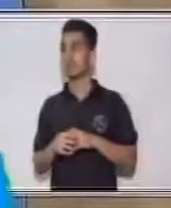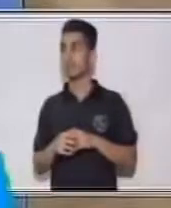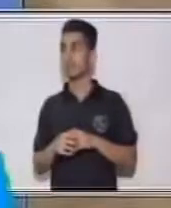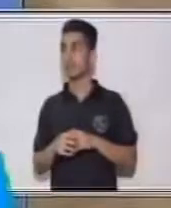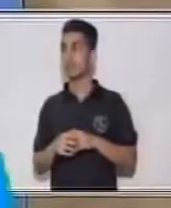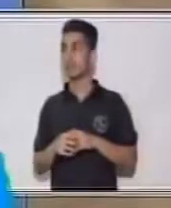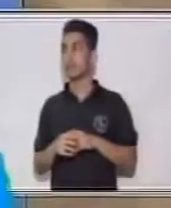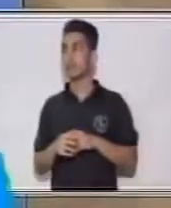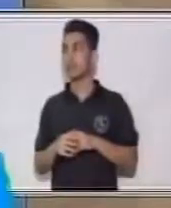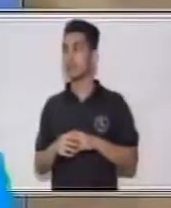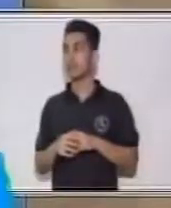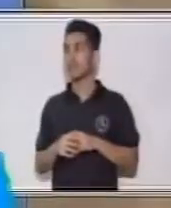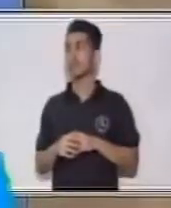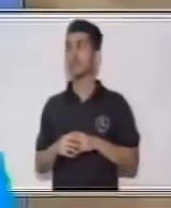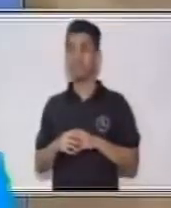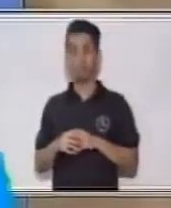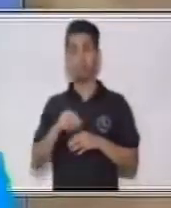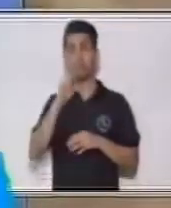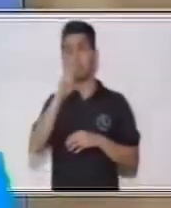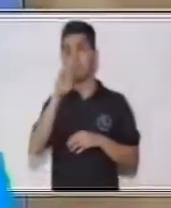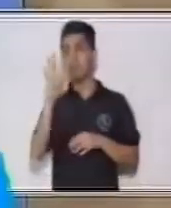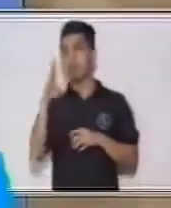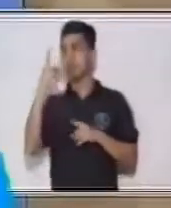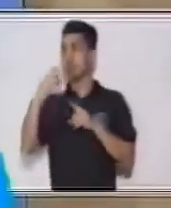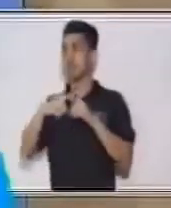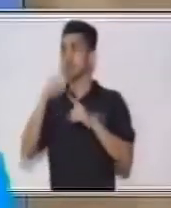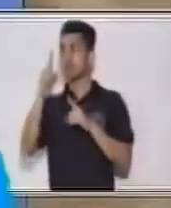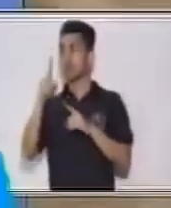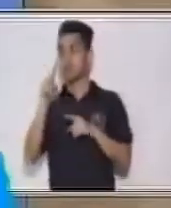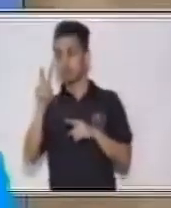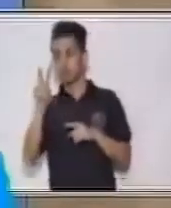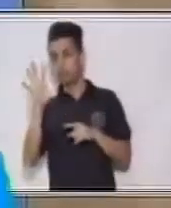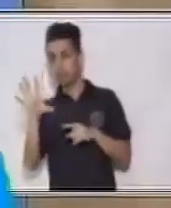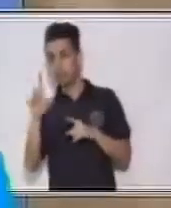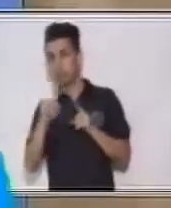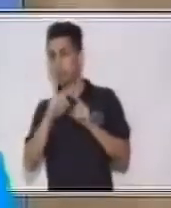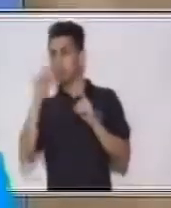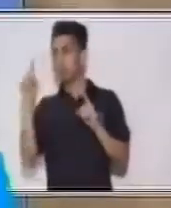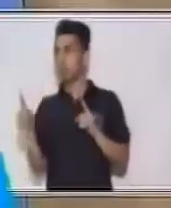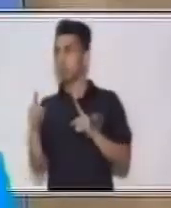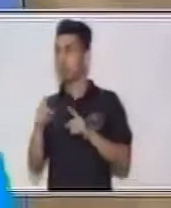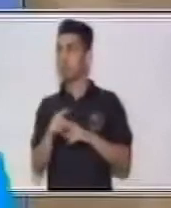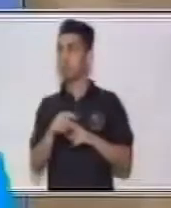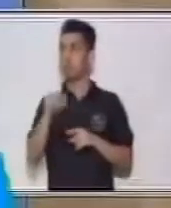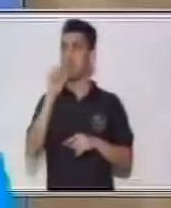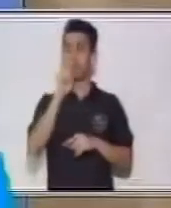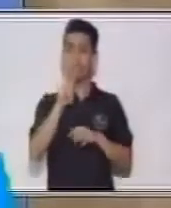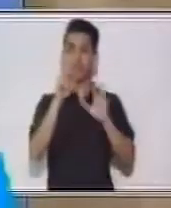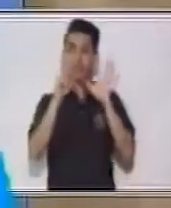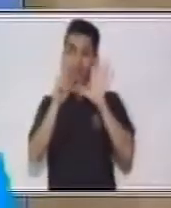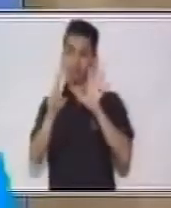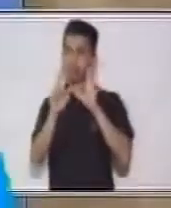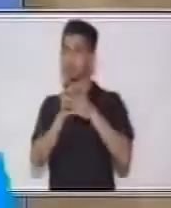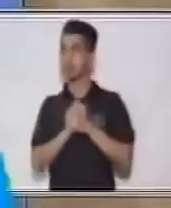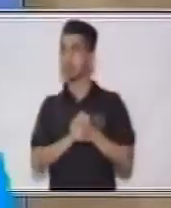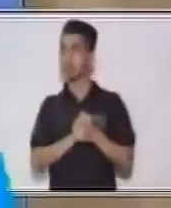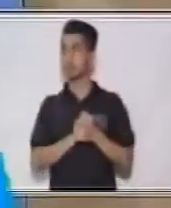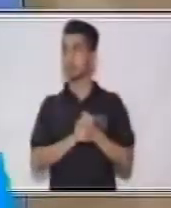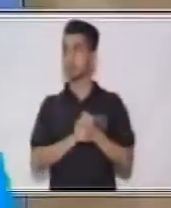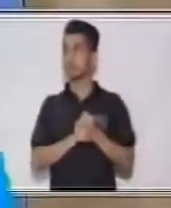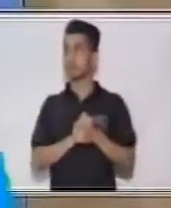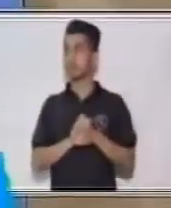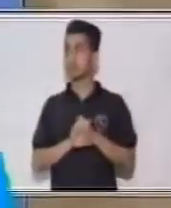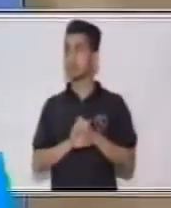124 24 125 25 126